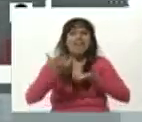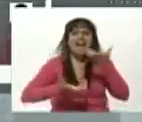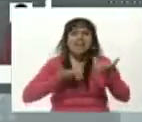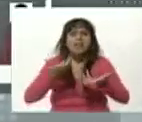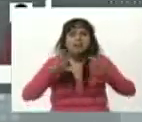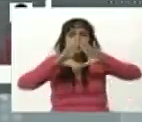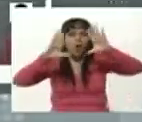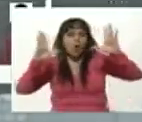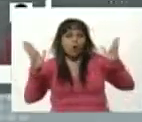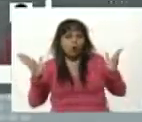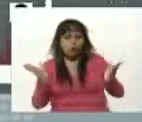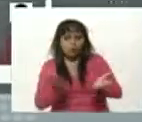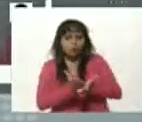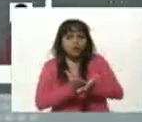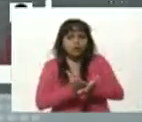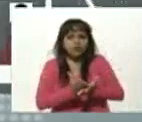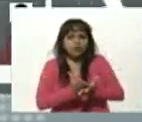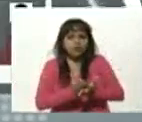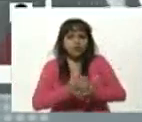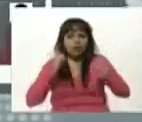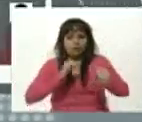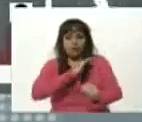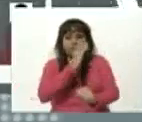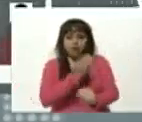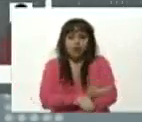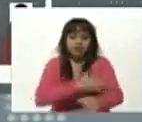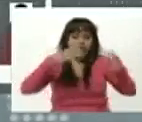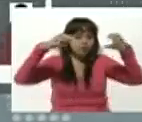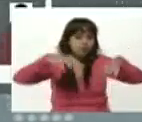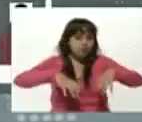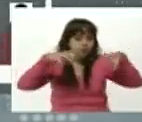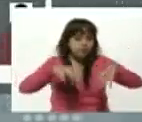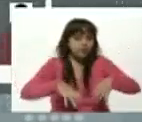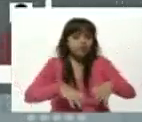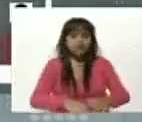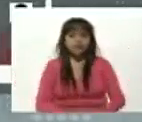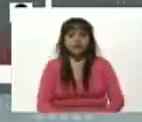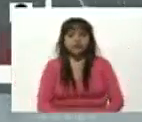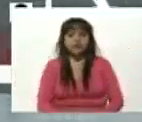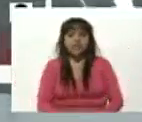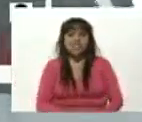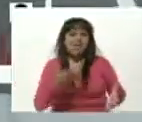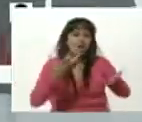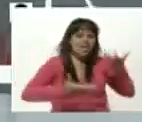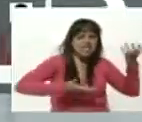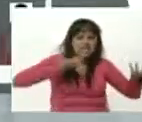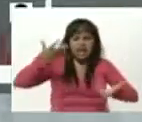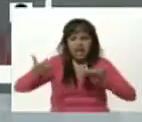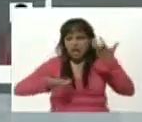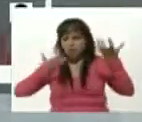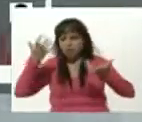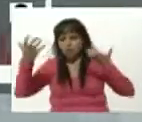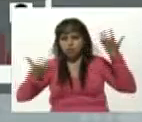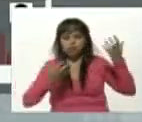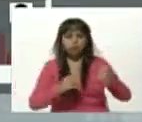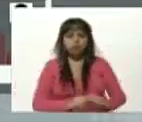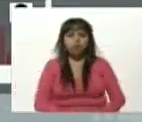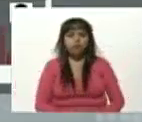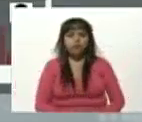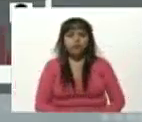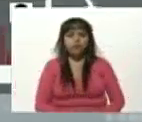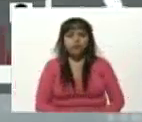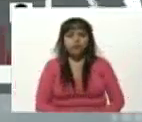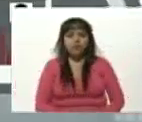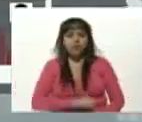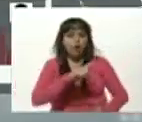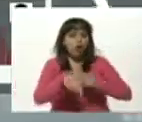global, de intensificación de las lluvias, de los incendios, de los